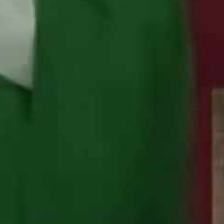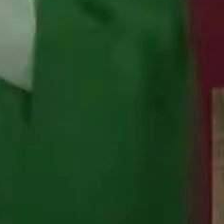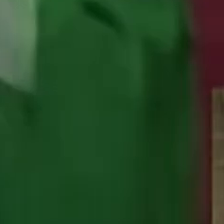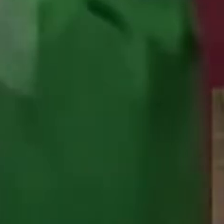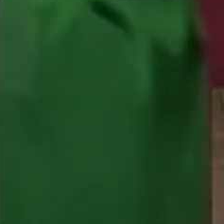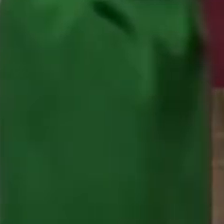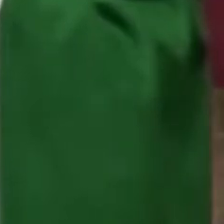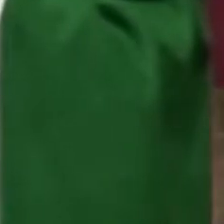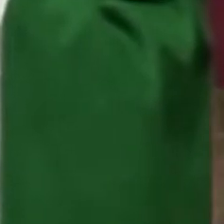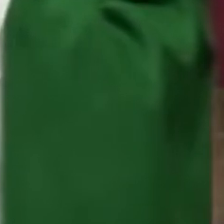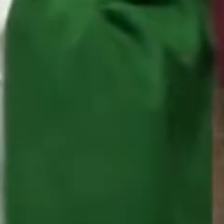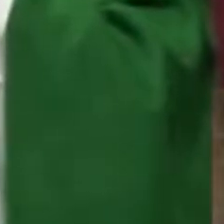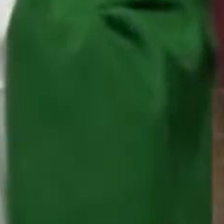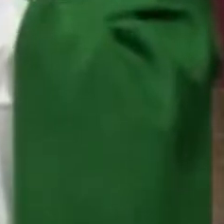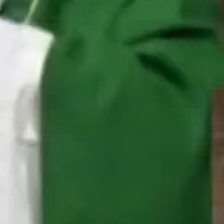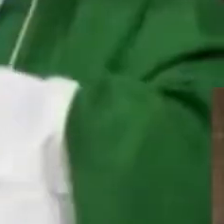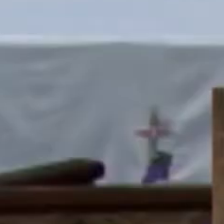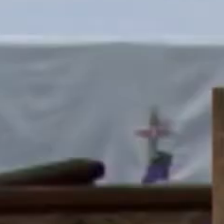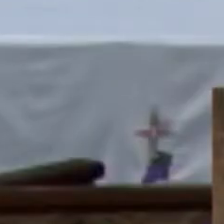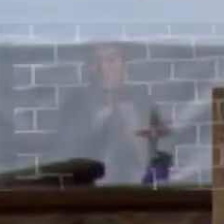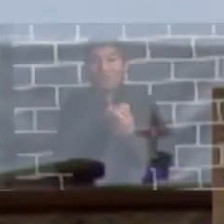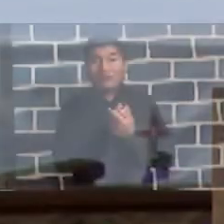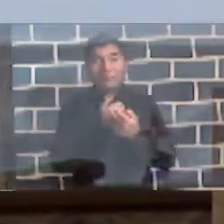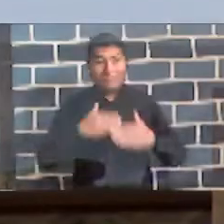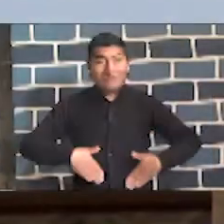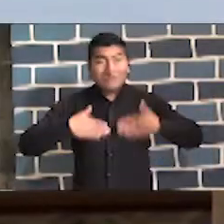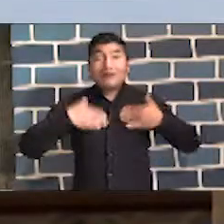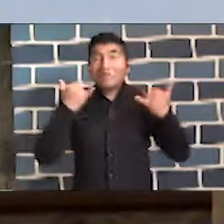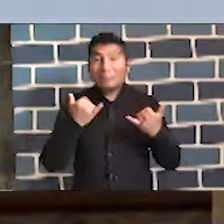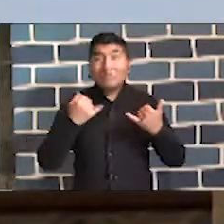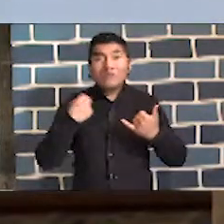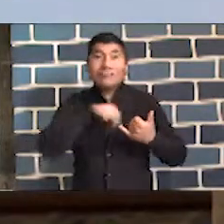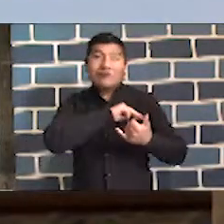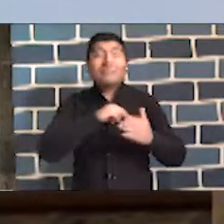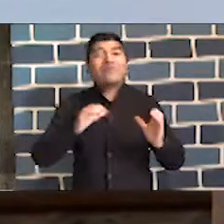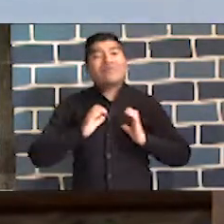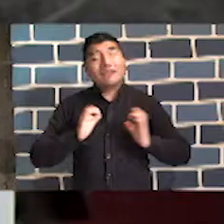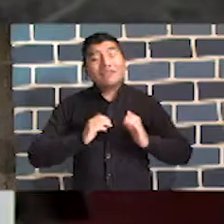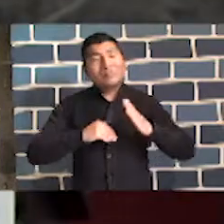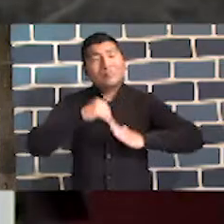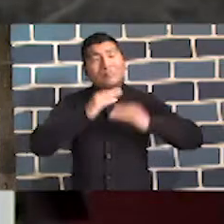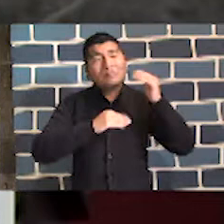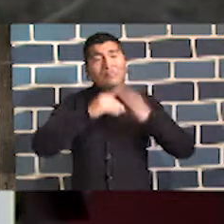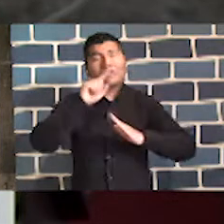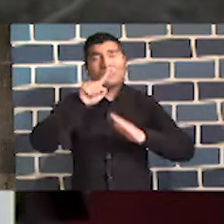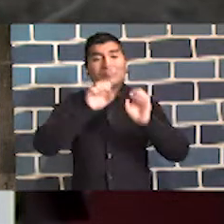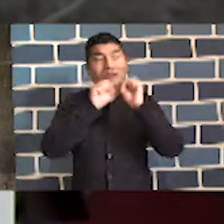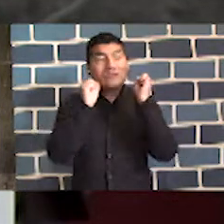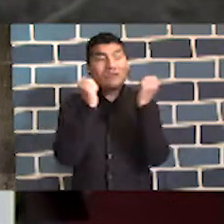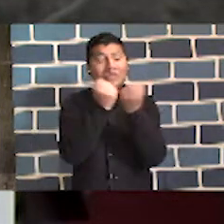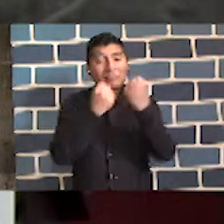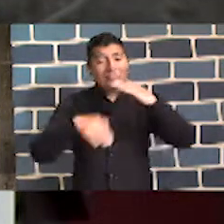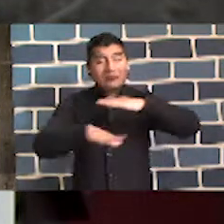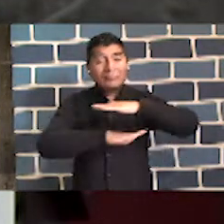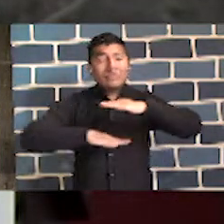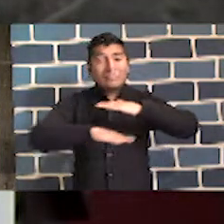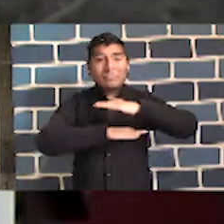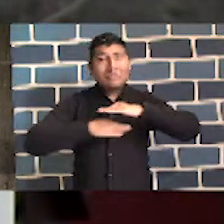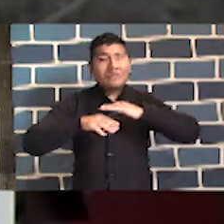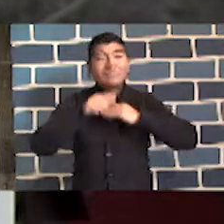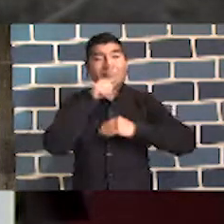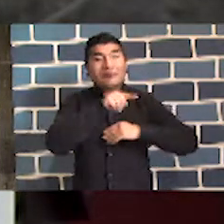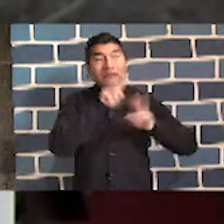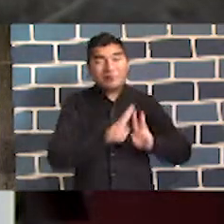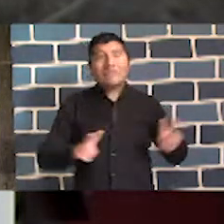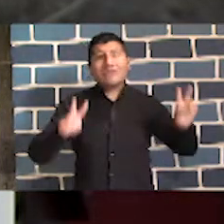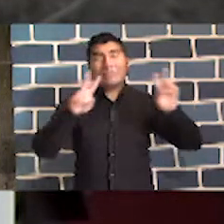preparada al regreso del Hijo del Hombre. Seamos capaces de construir una sociedad cimentada, sobre todo en aquellos